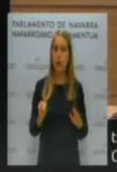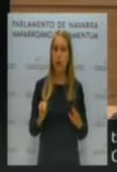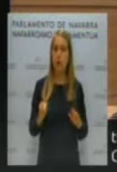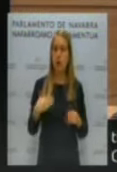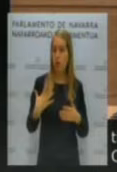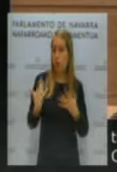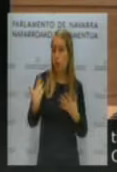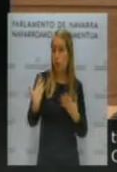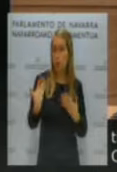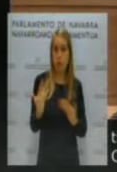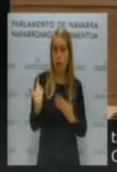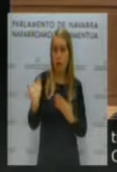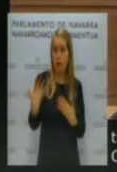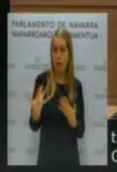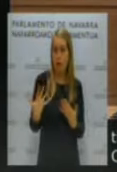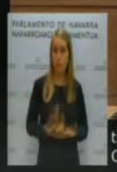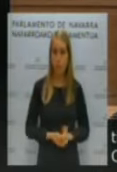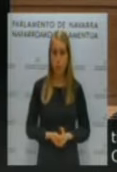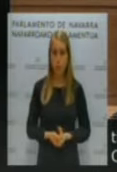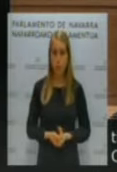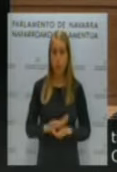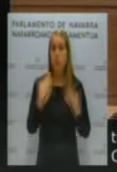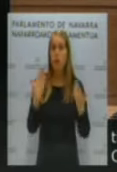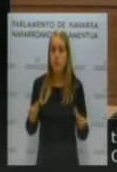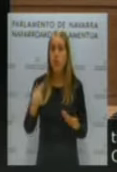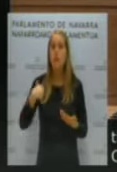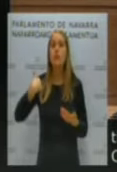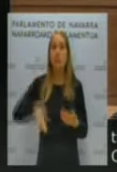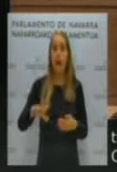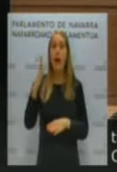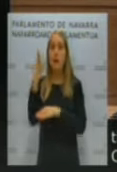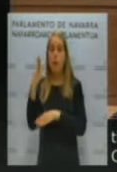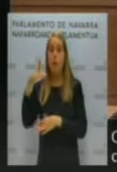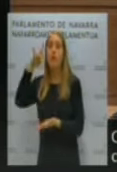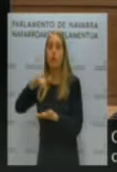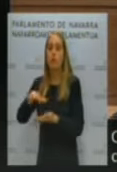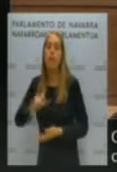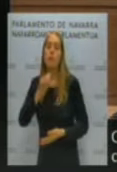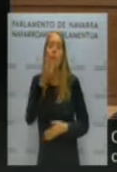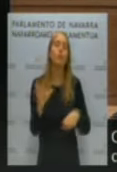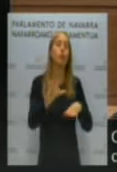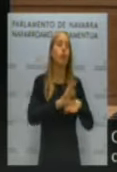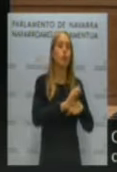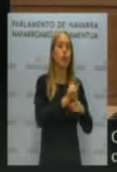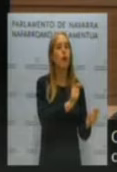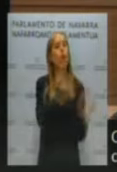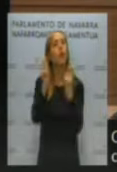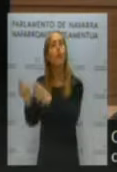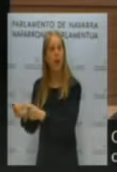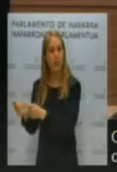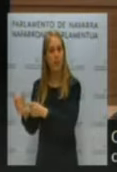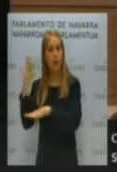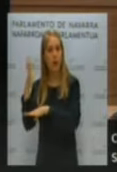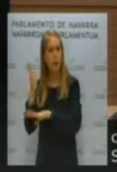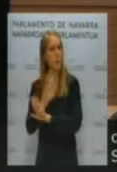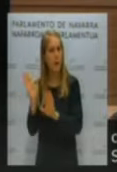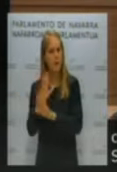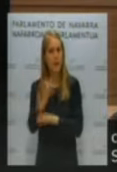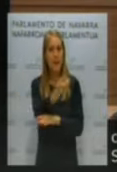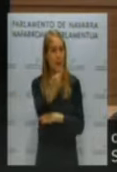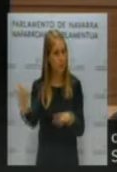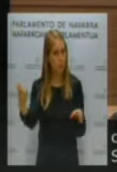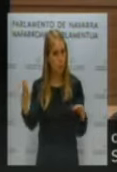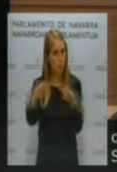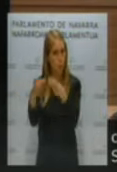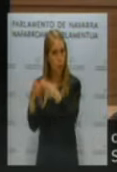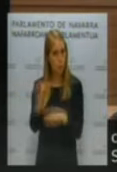del horno. Por tanto, cuando los tiene Gero Abay, es porque el señor consejero se los da. Pero se los da solo a Gero Abay, no se los da al resto de